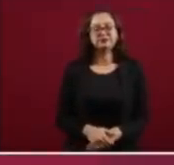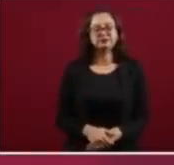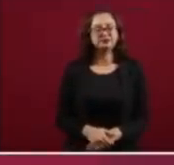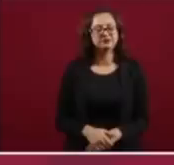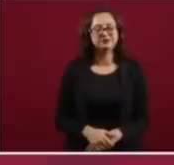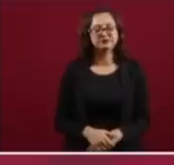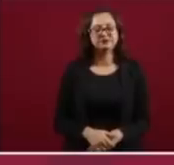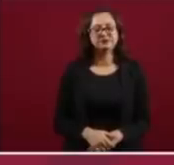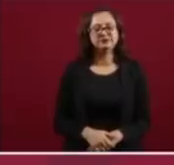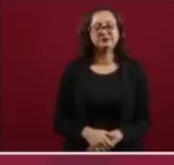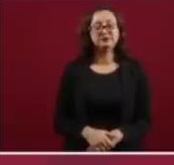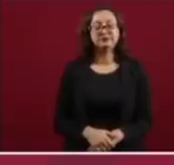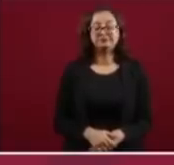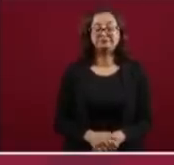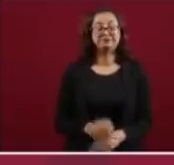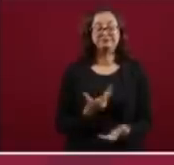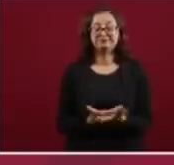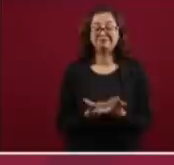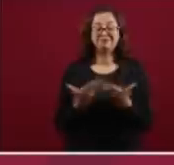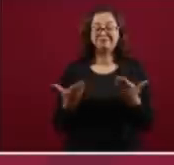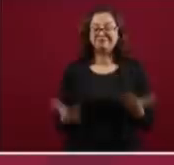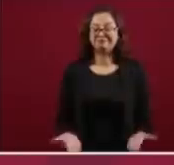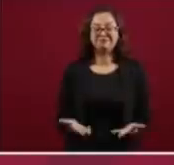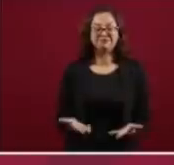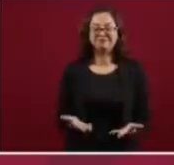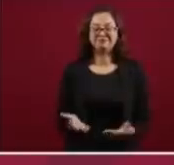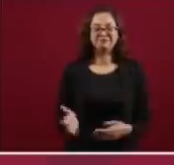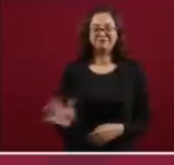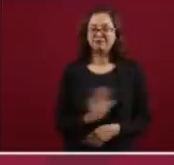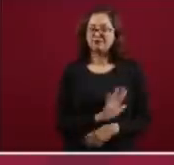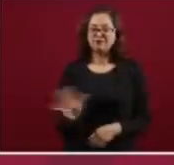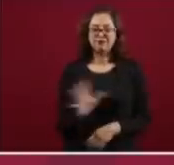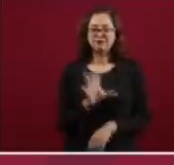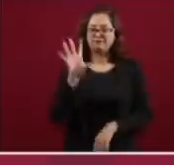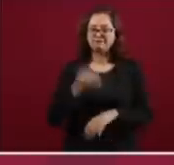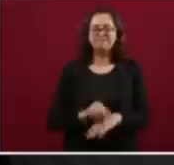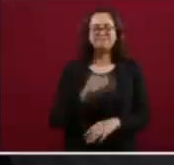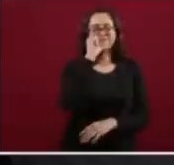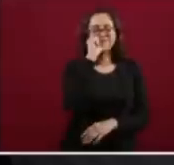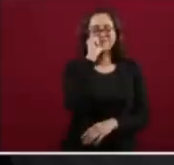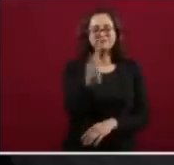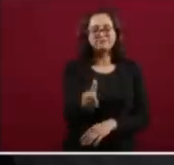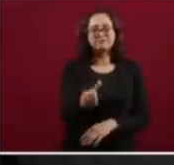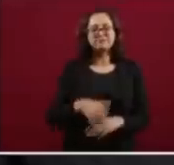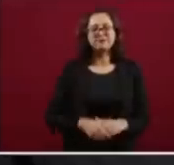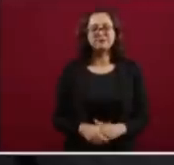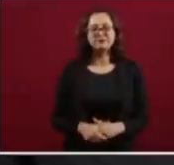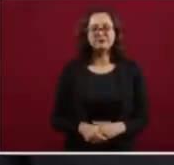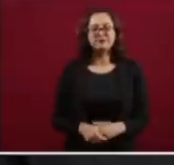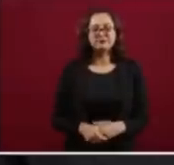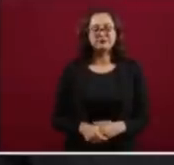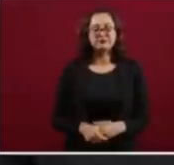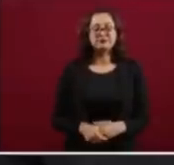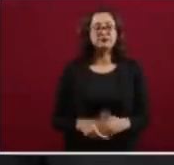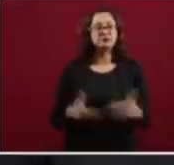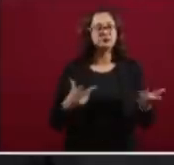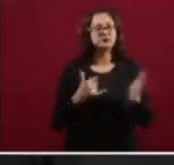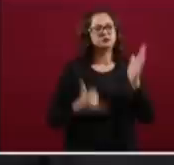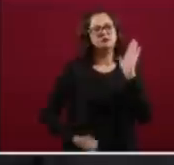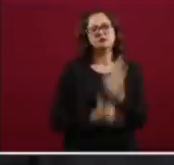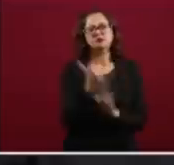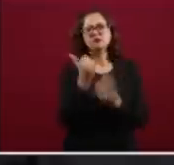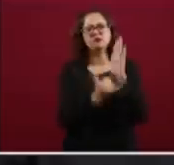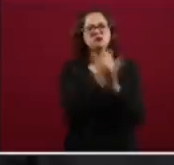eso ya no se va a permitir obras inconclusas